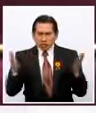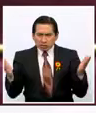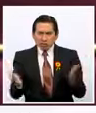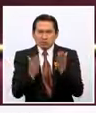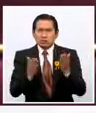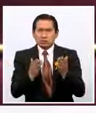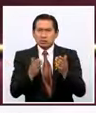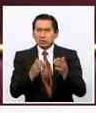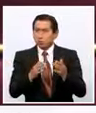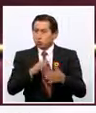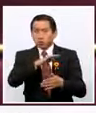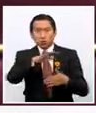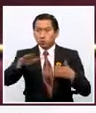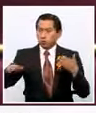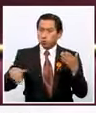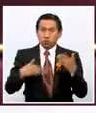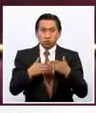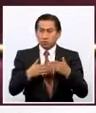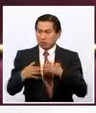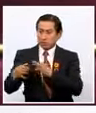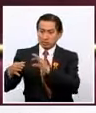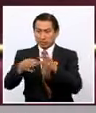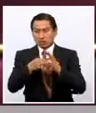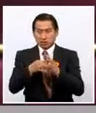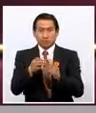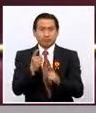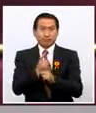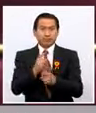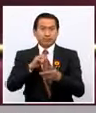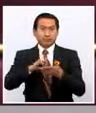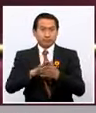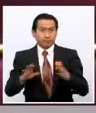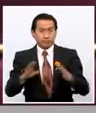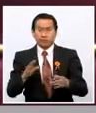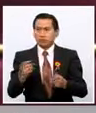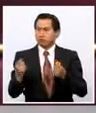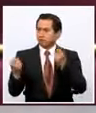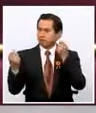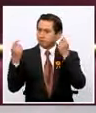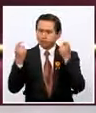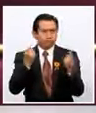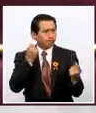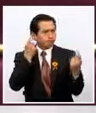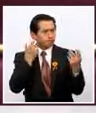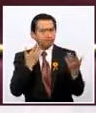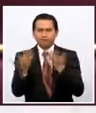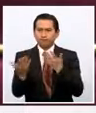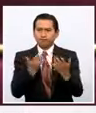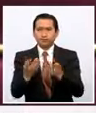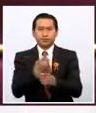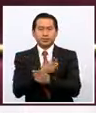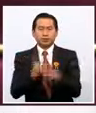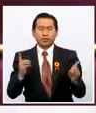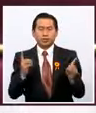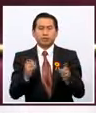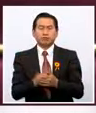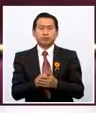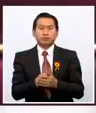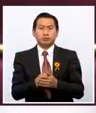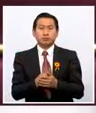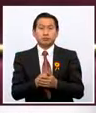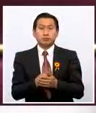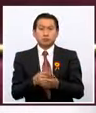todos alcanzaremos la pacificación y el entendimiento democrático y en esos